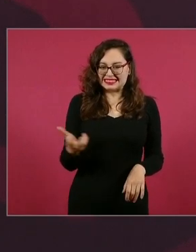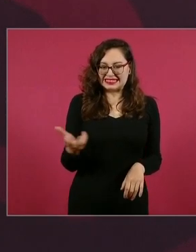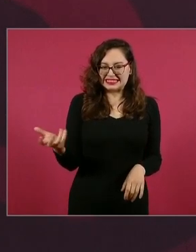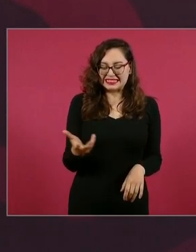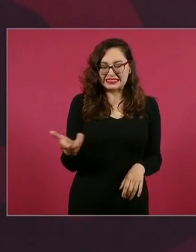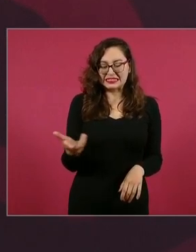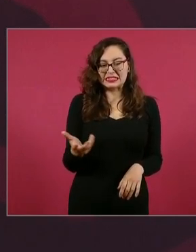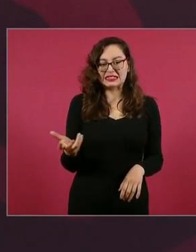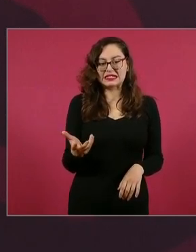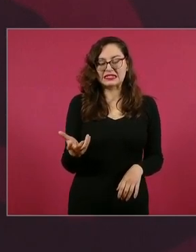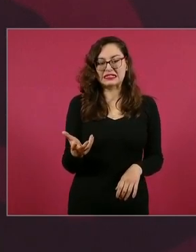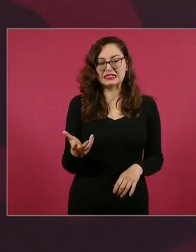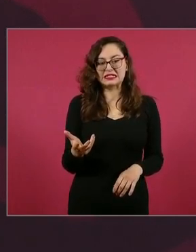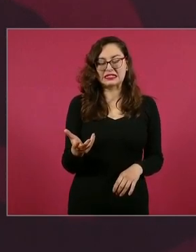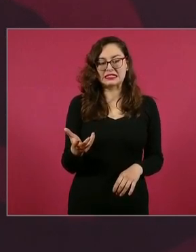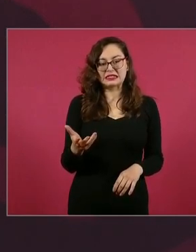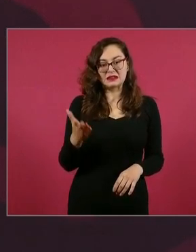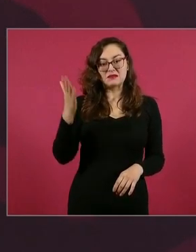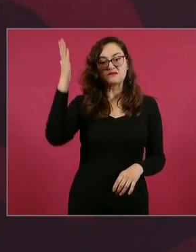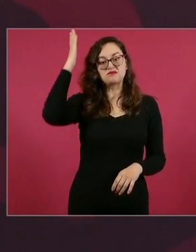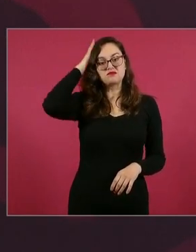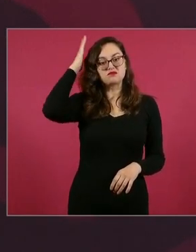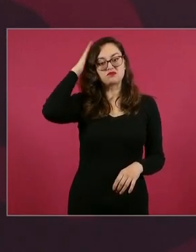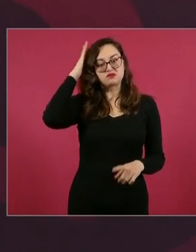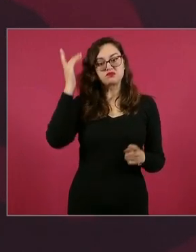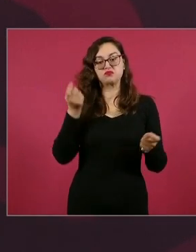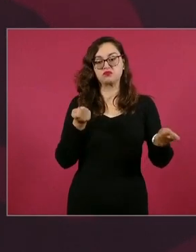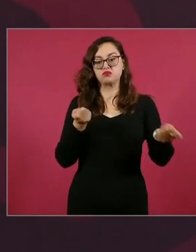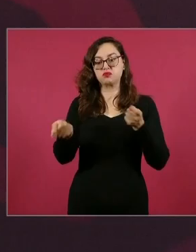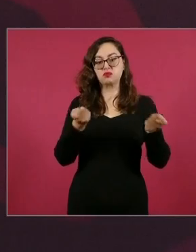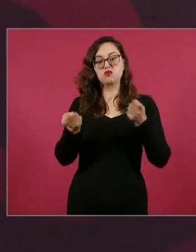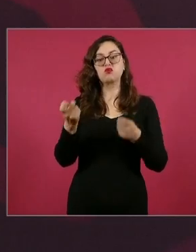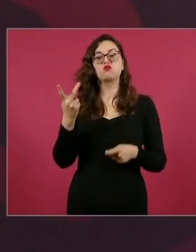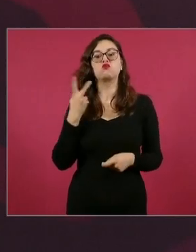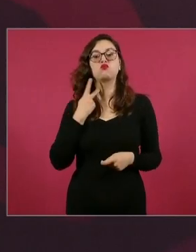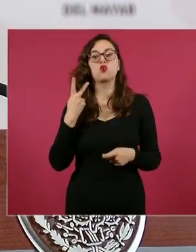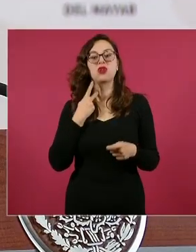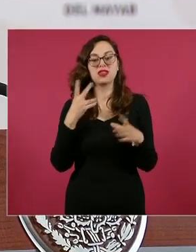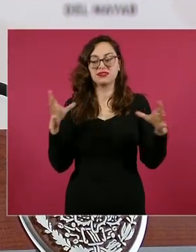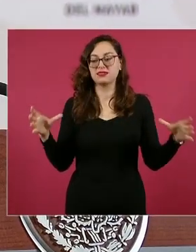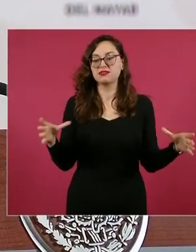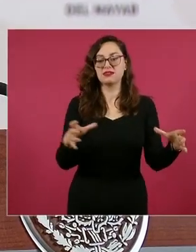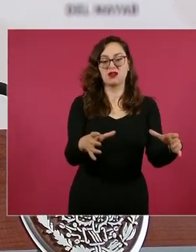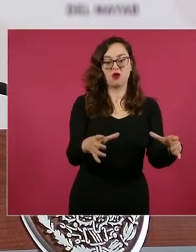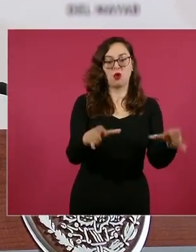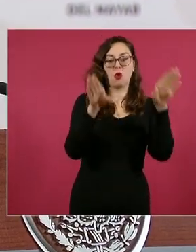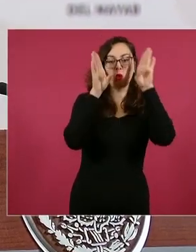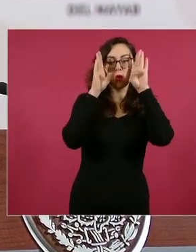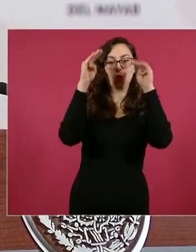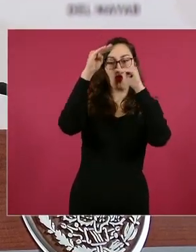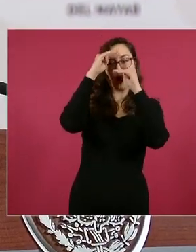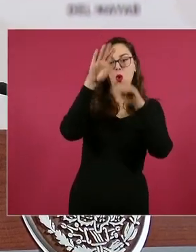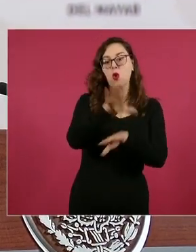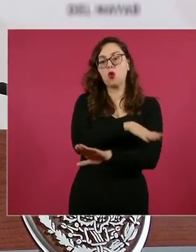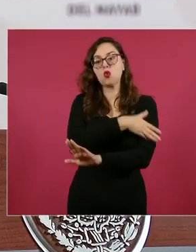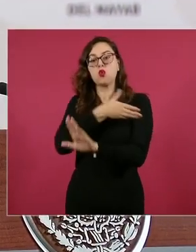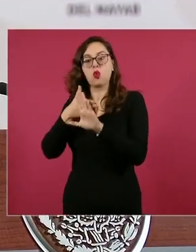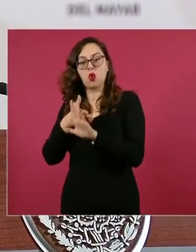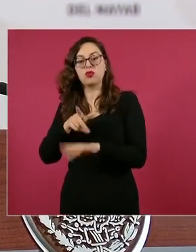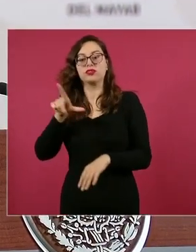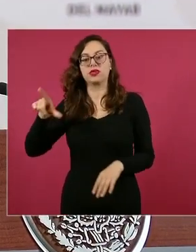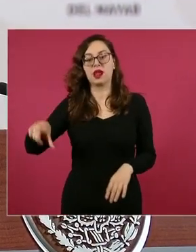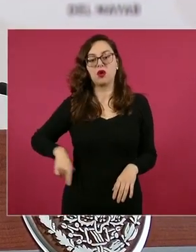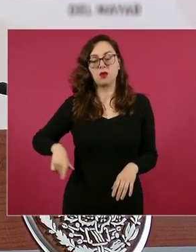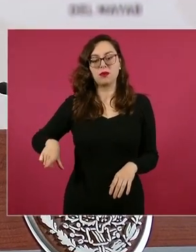facto dirige a todo el bloque conservador que está en contra